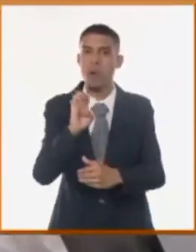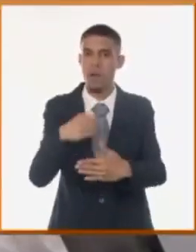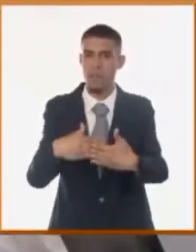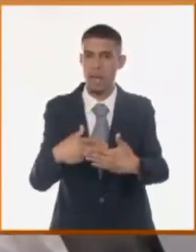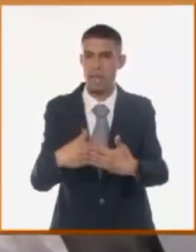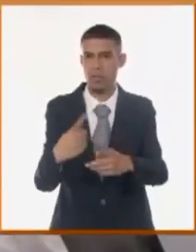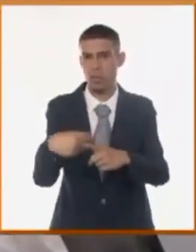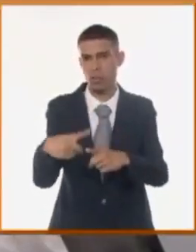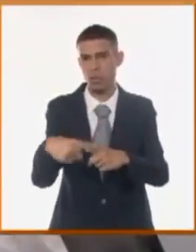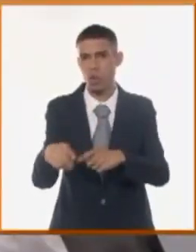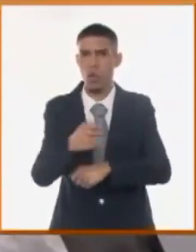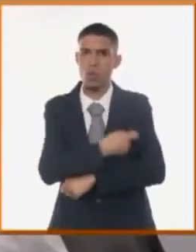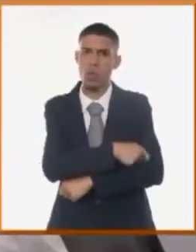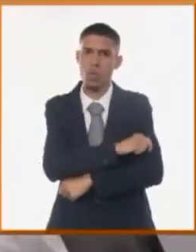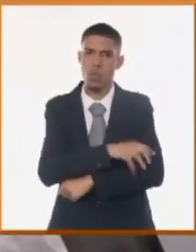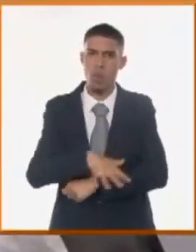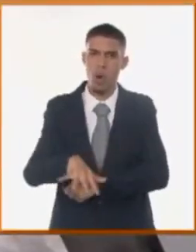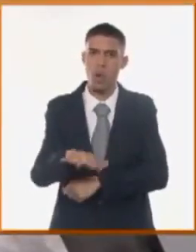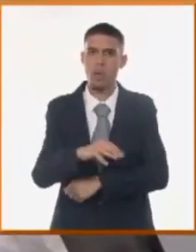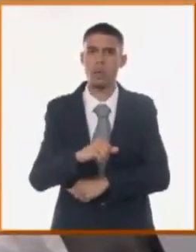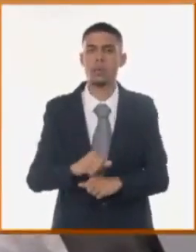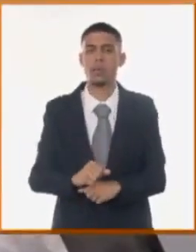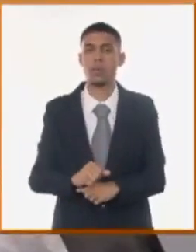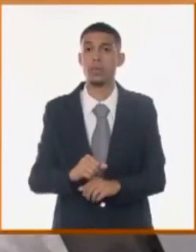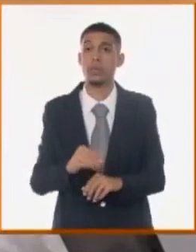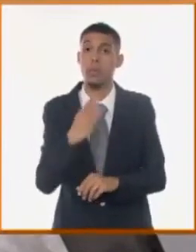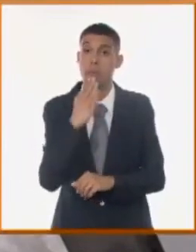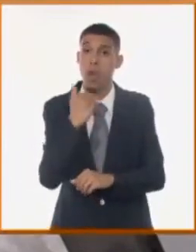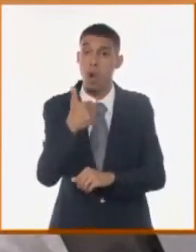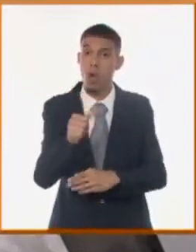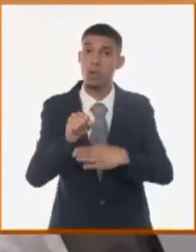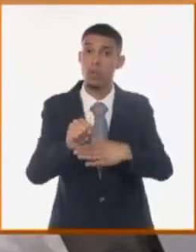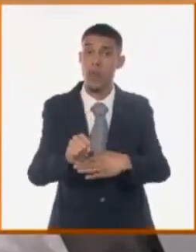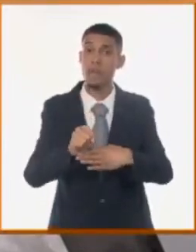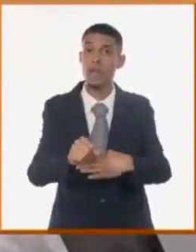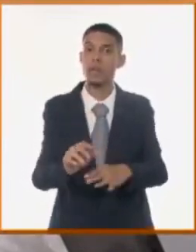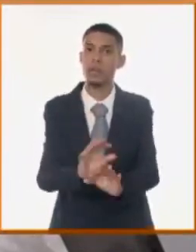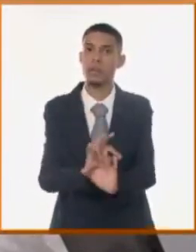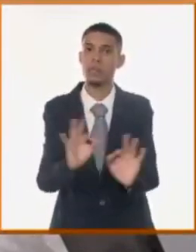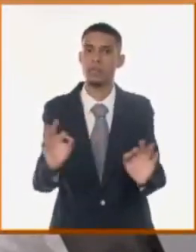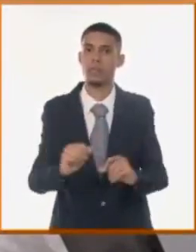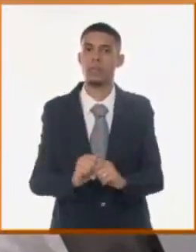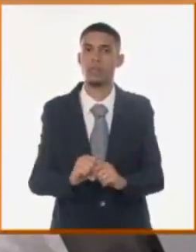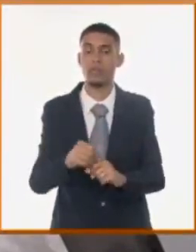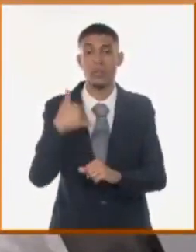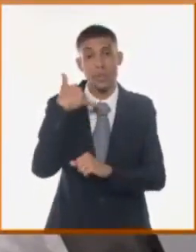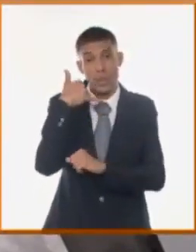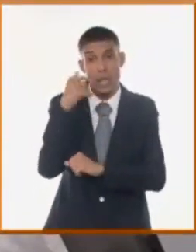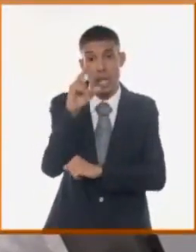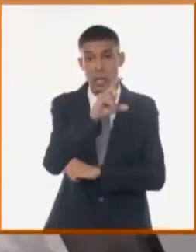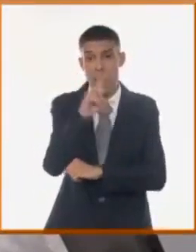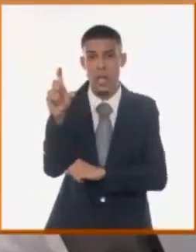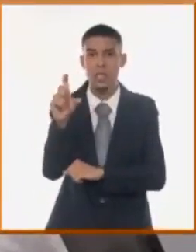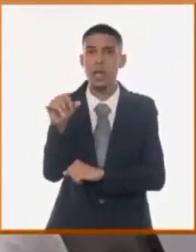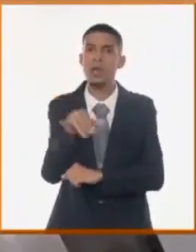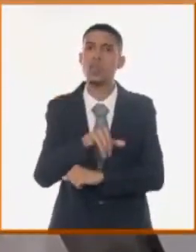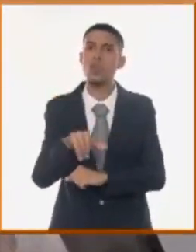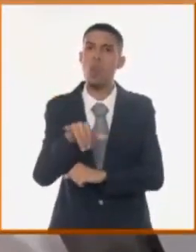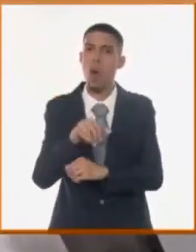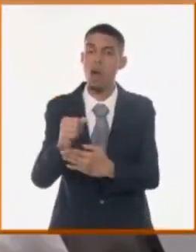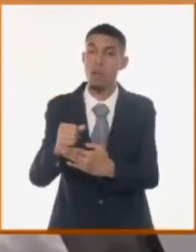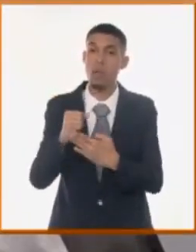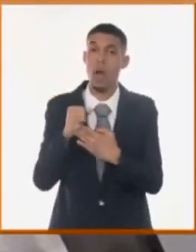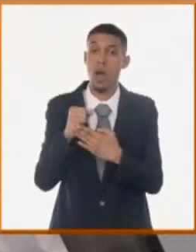para poder gestionar y administrar todos los servicios requeridos, y a través de Etexa como proveedor de infraestructura hemos creado en